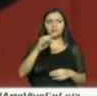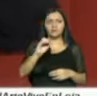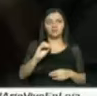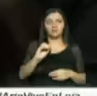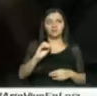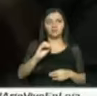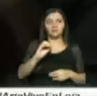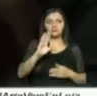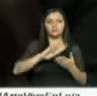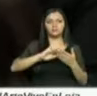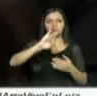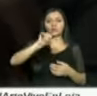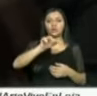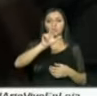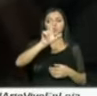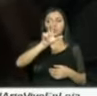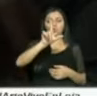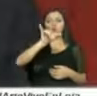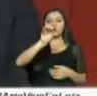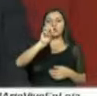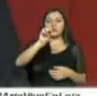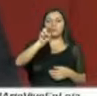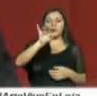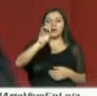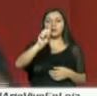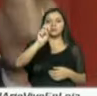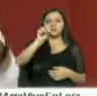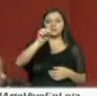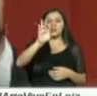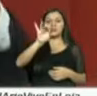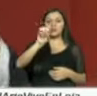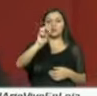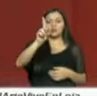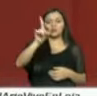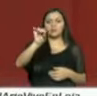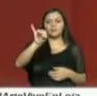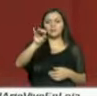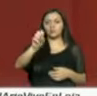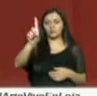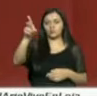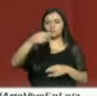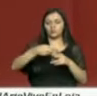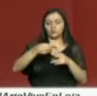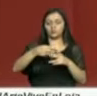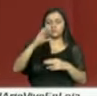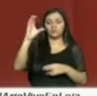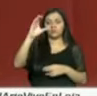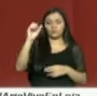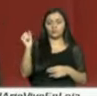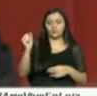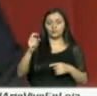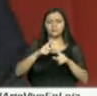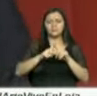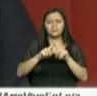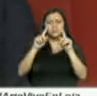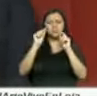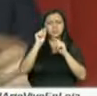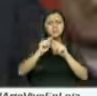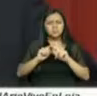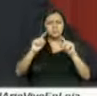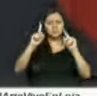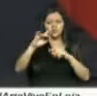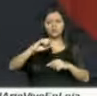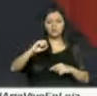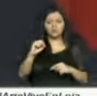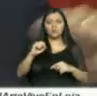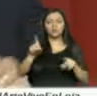Julio Mario Santo Domingo, con la diferencia, lo supera, pero además con la pequeña diferencia de que Bogotá,